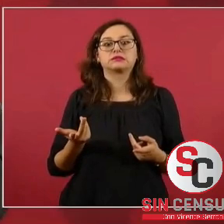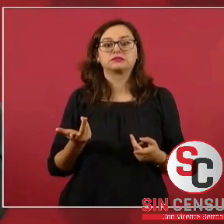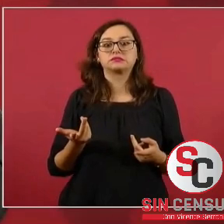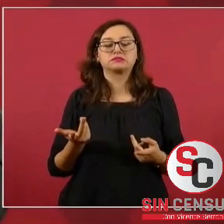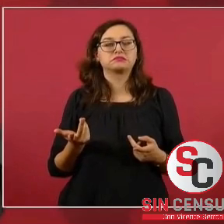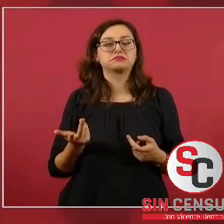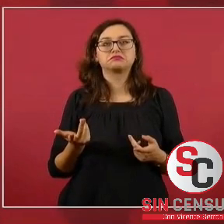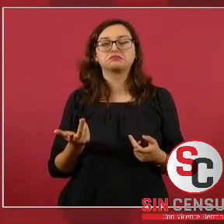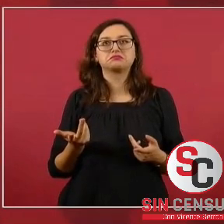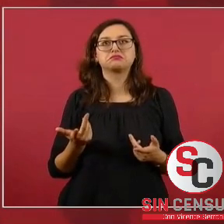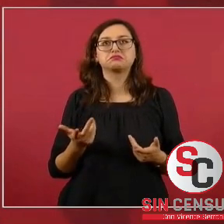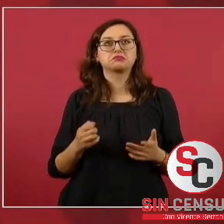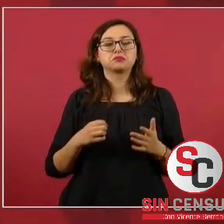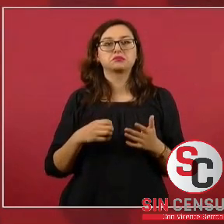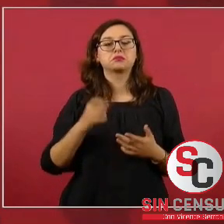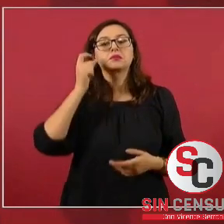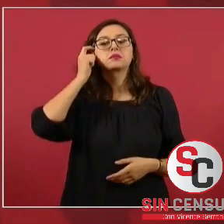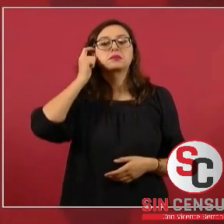son